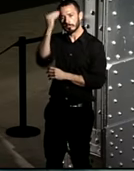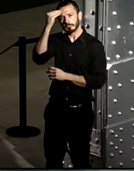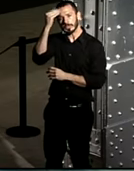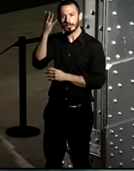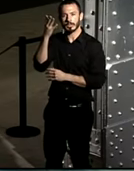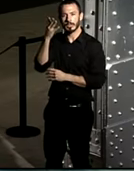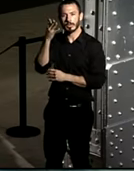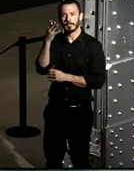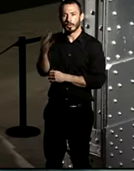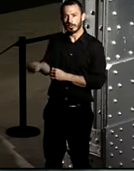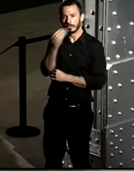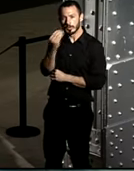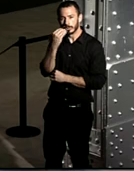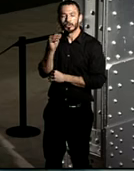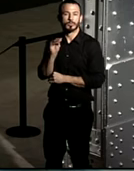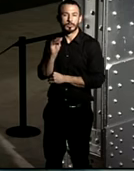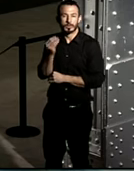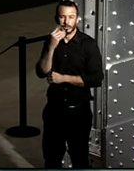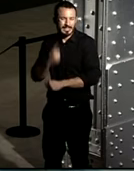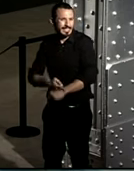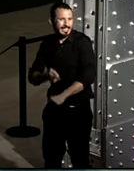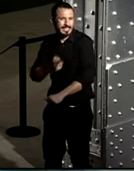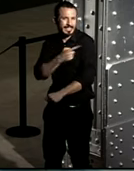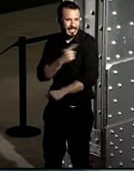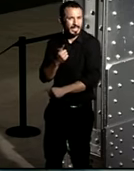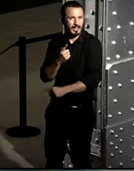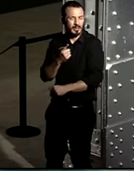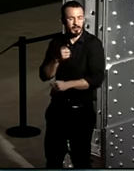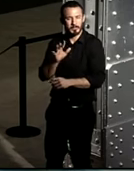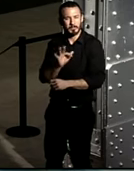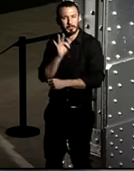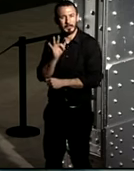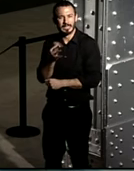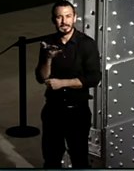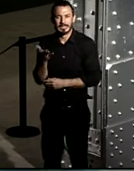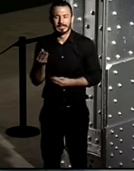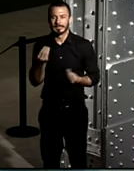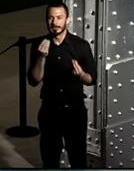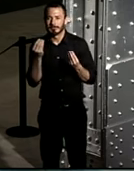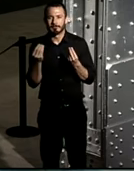un consumo exagerado y cierta